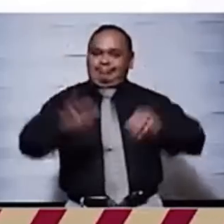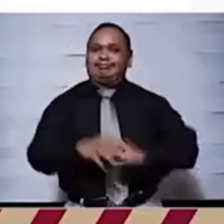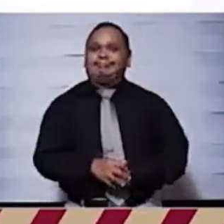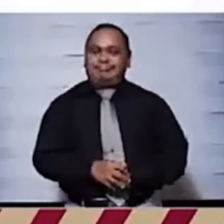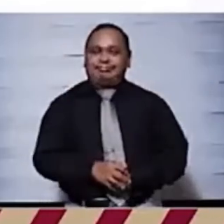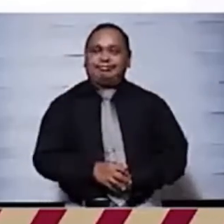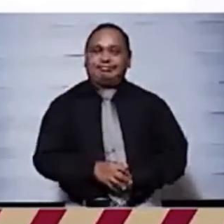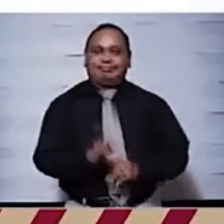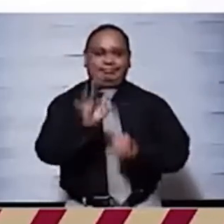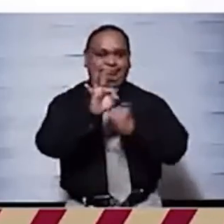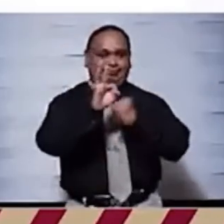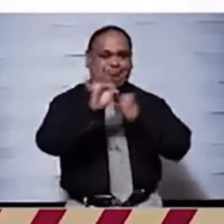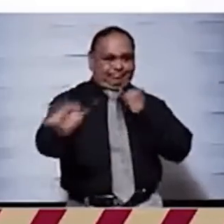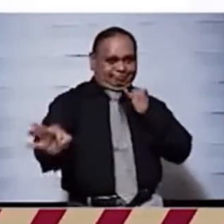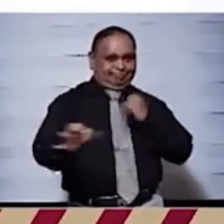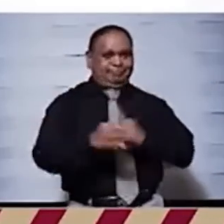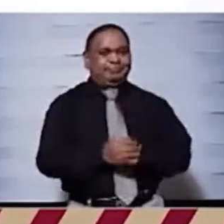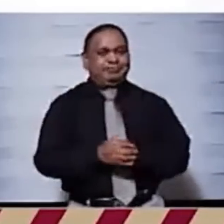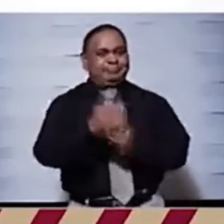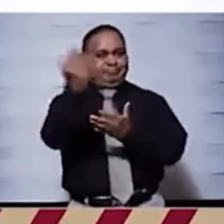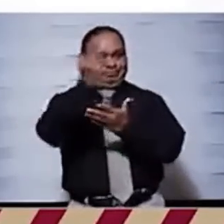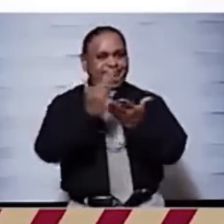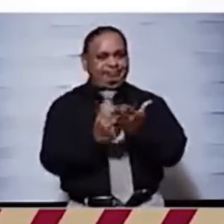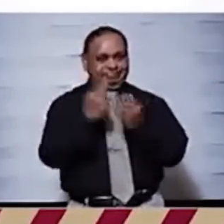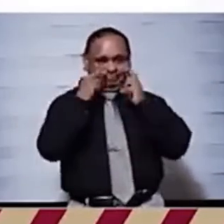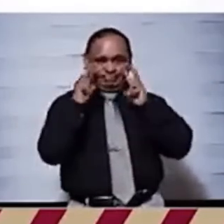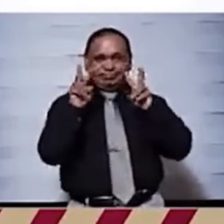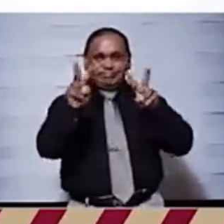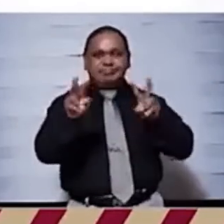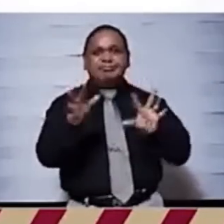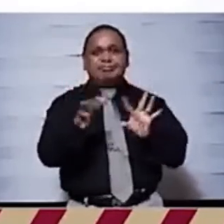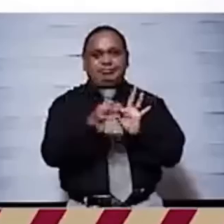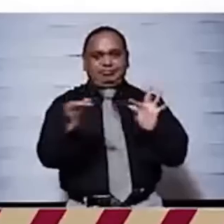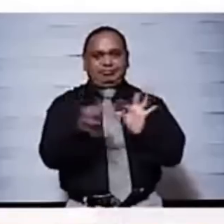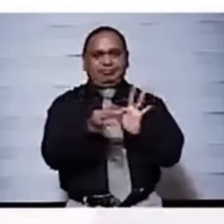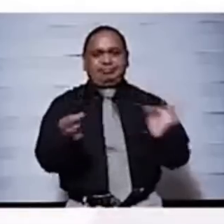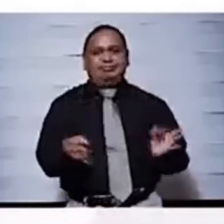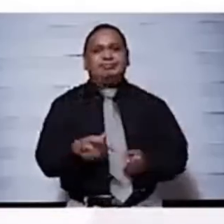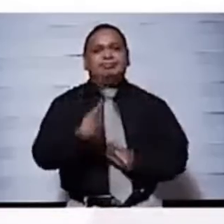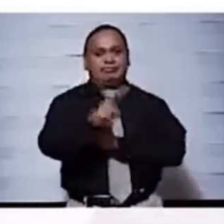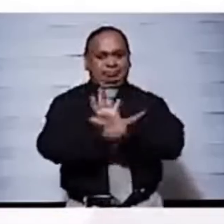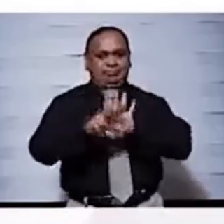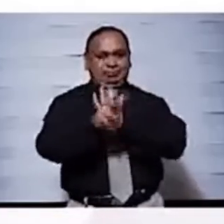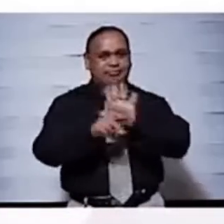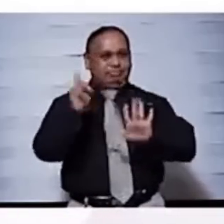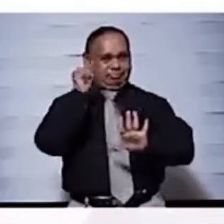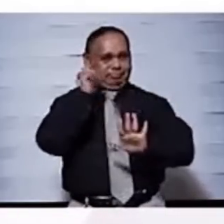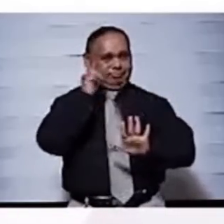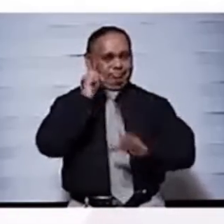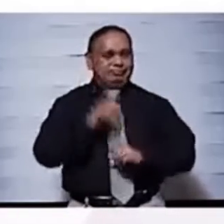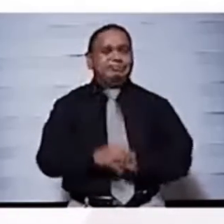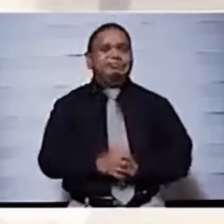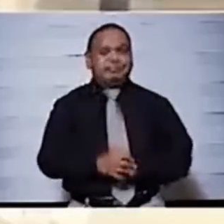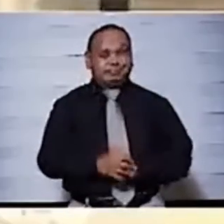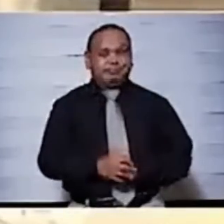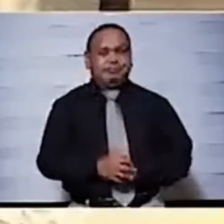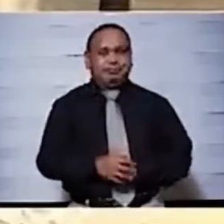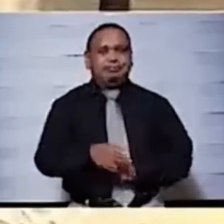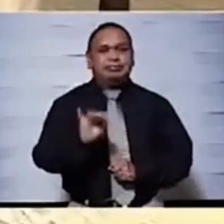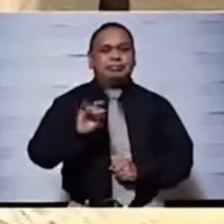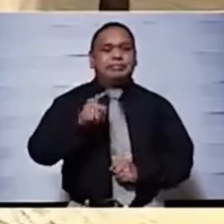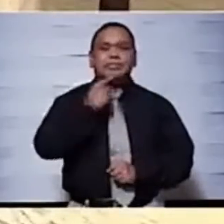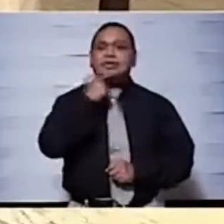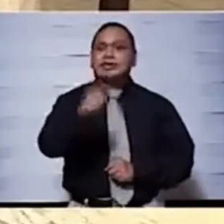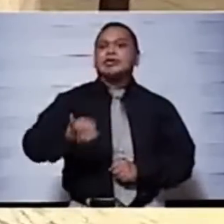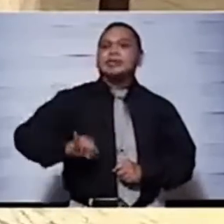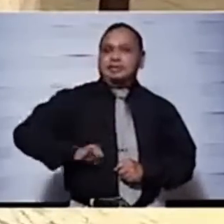lo podrían llamar a comparecer mediante una orden de aprehensión y entonces la Cámara de Diputados tendría que iniciar